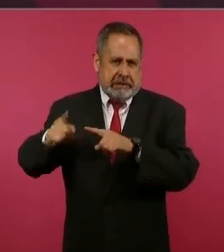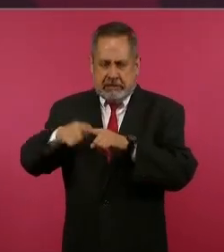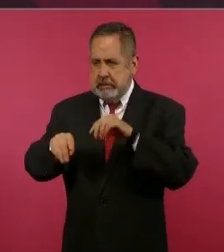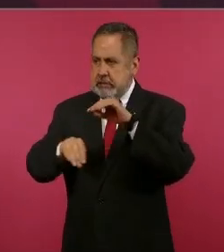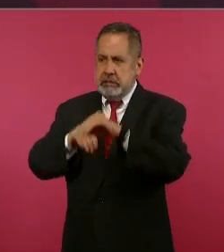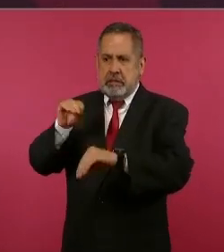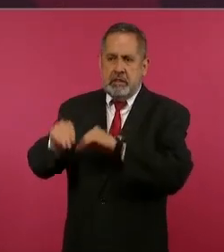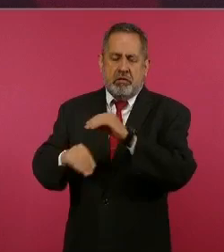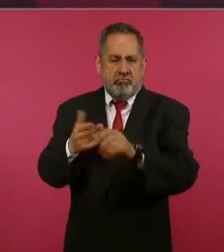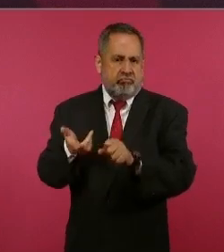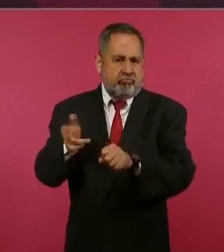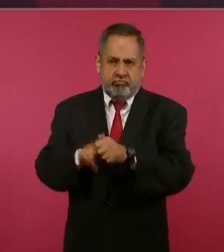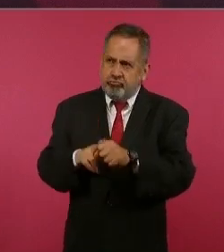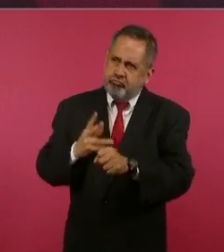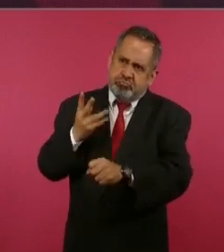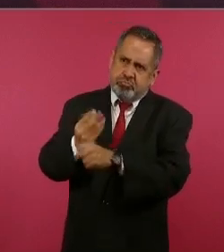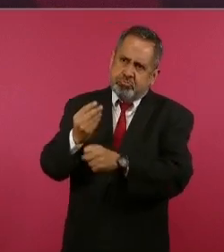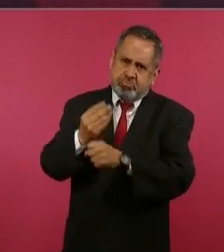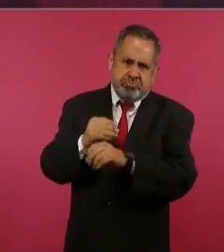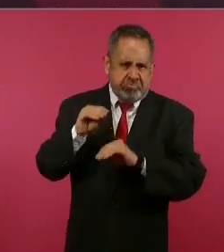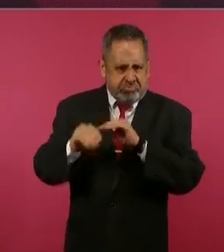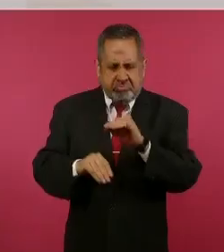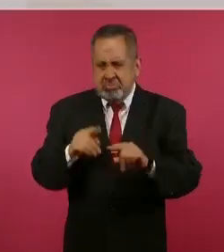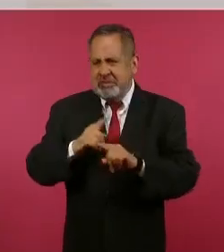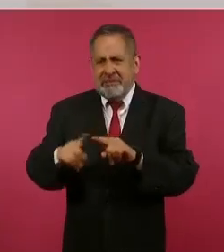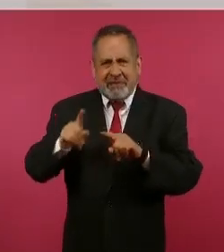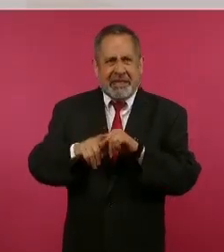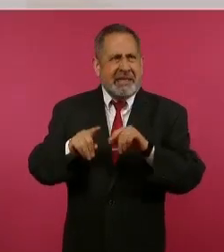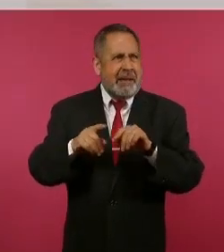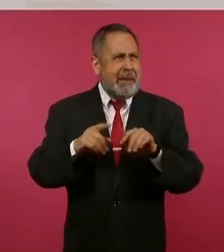que tengan todos los equipos,